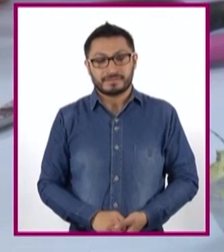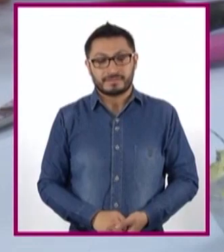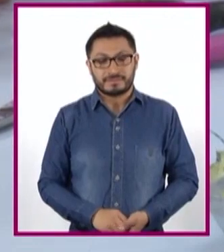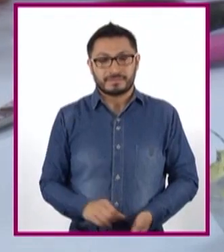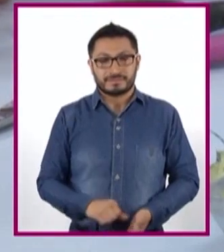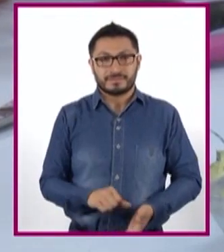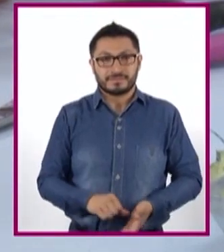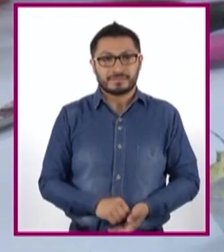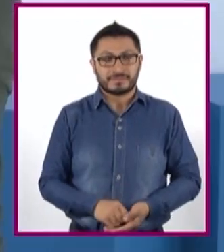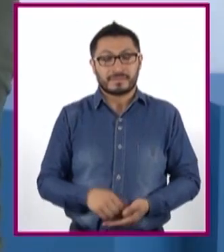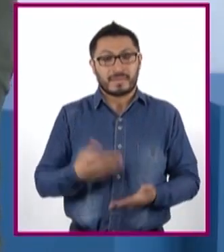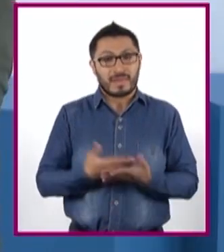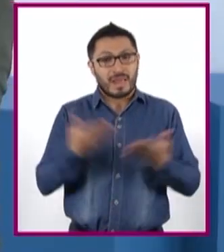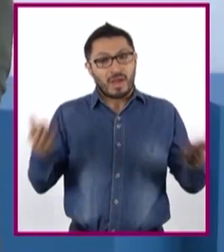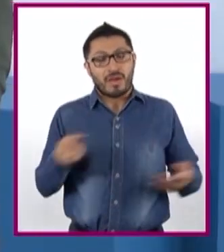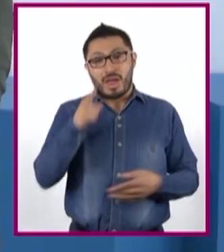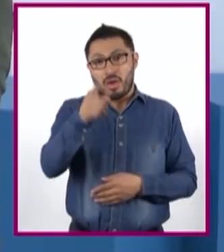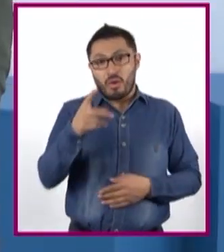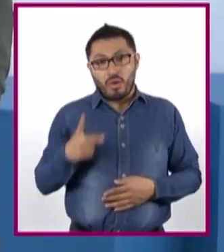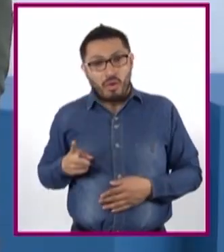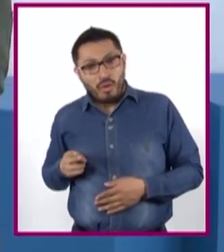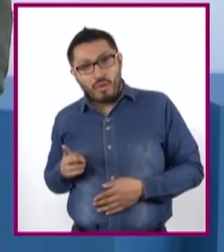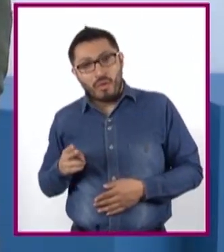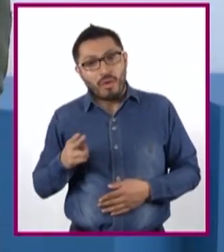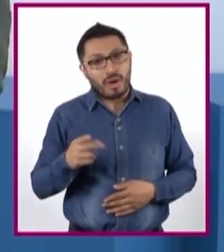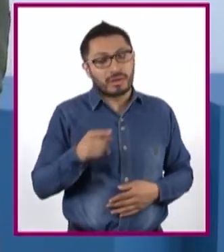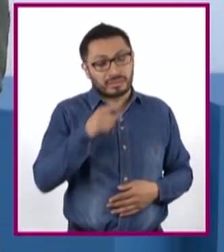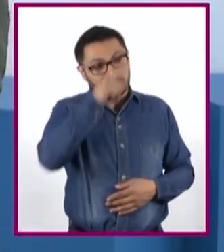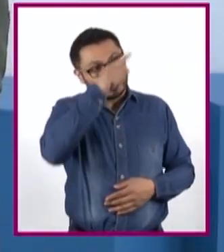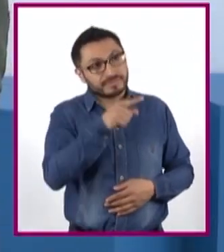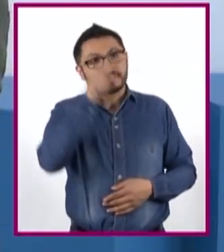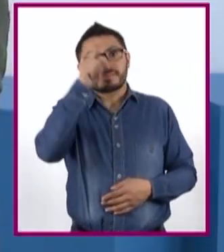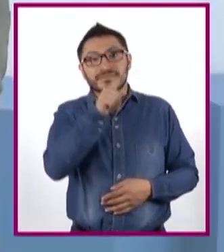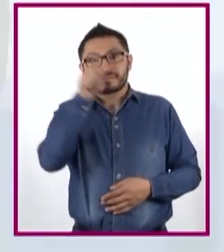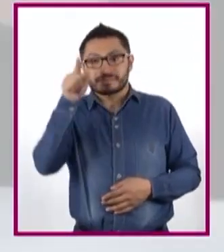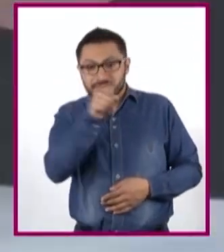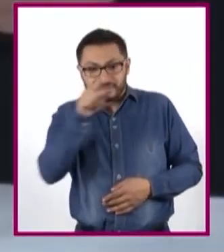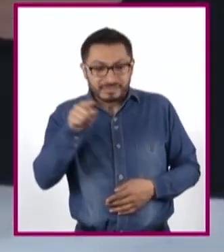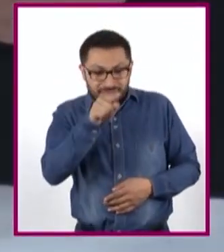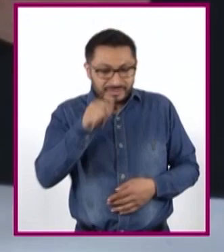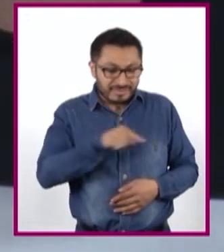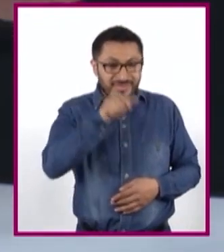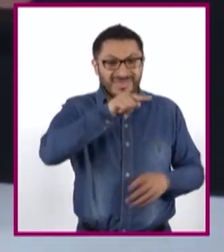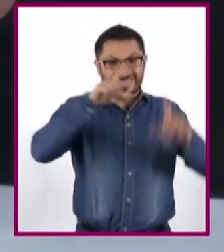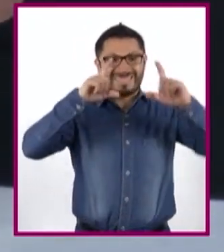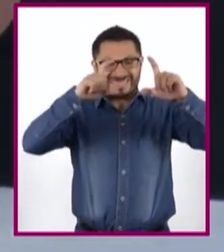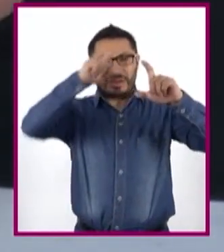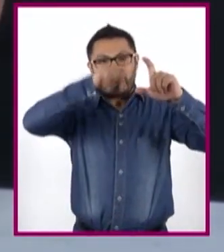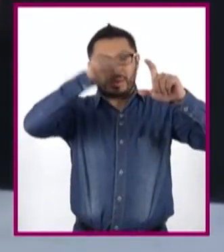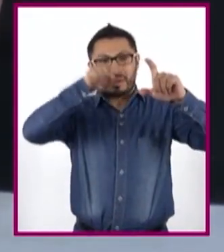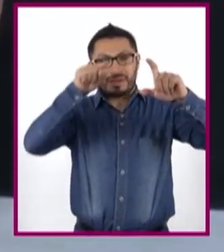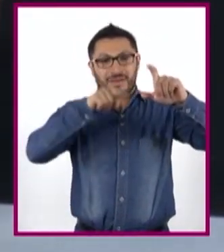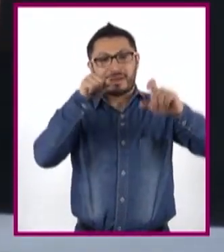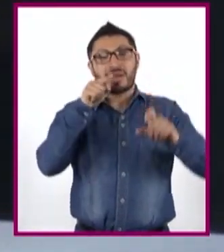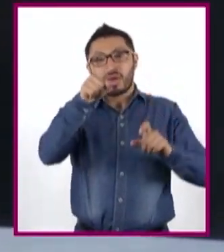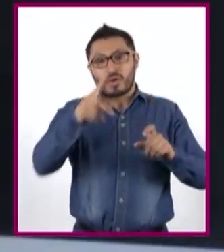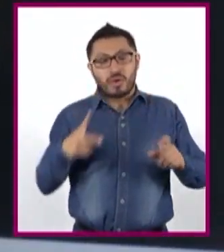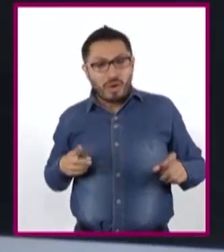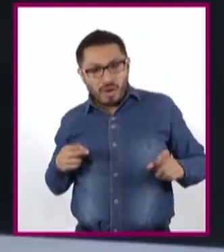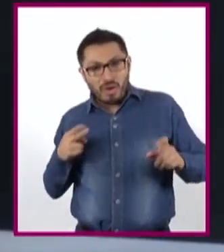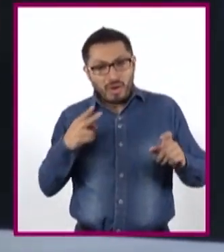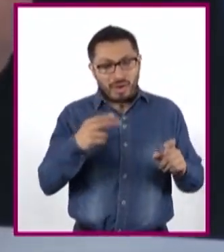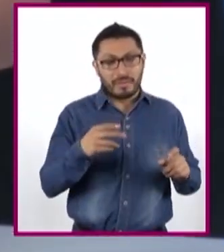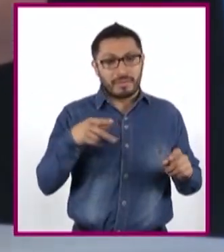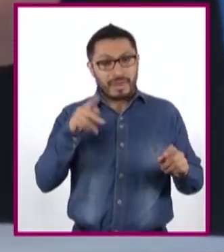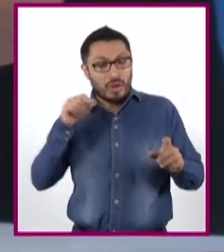Ahora, con tus tijeras, en cada una de las marcas que tiene la lata de aluminio, realiza una serie de cortes sin llegar hasta